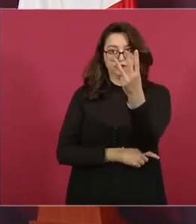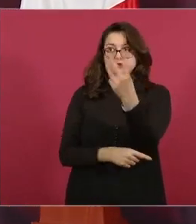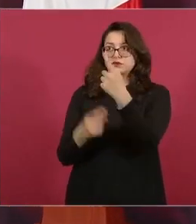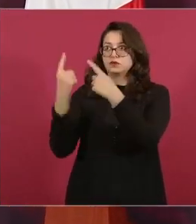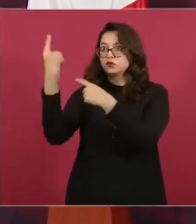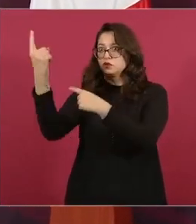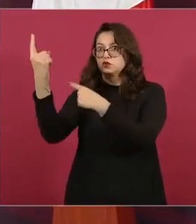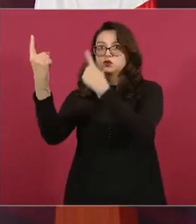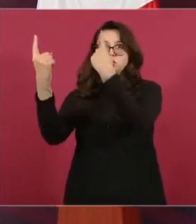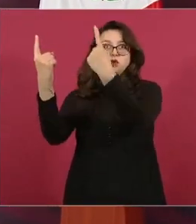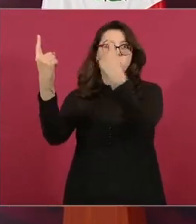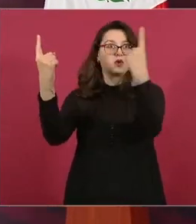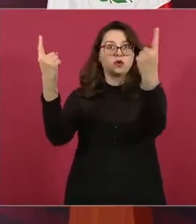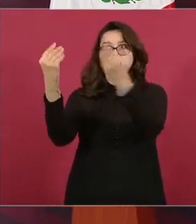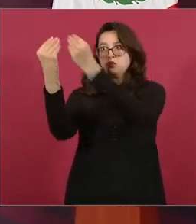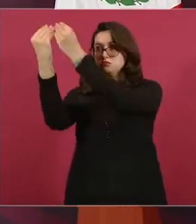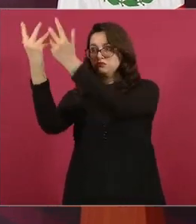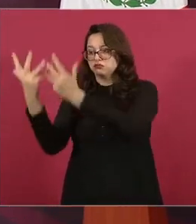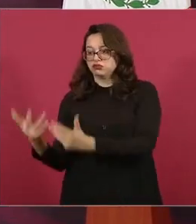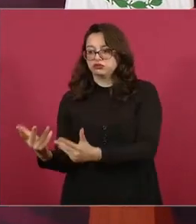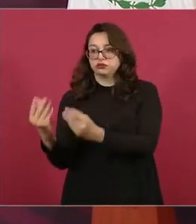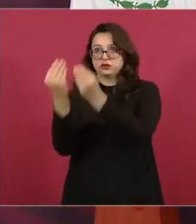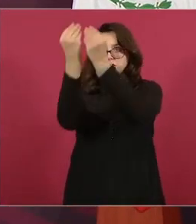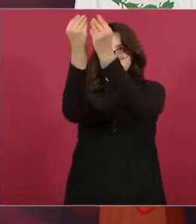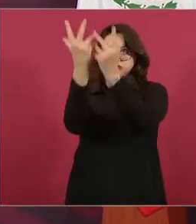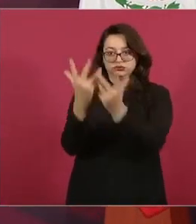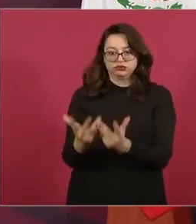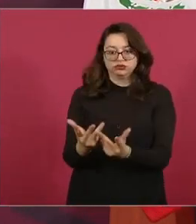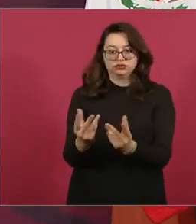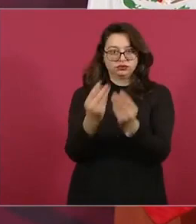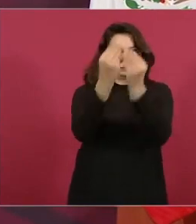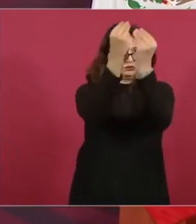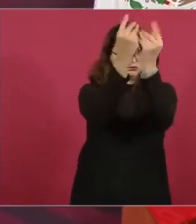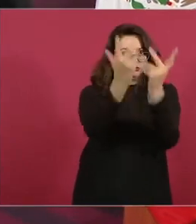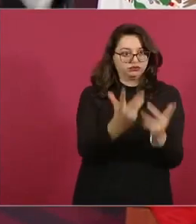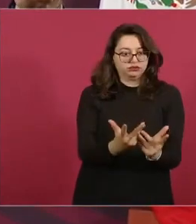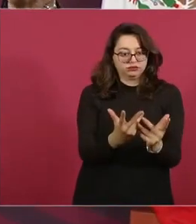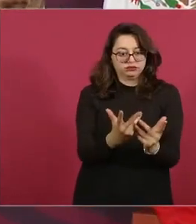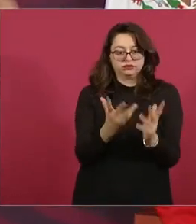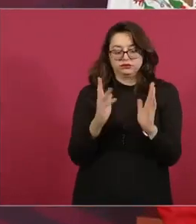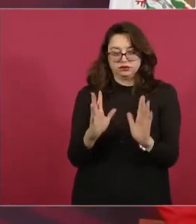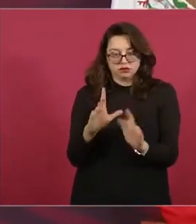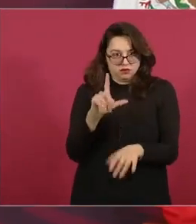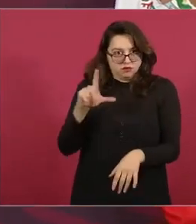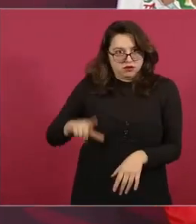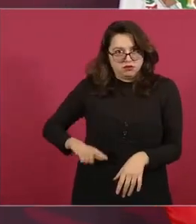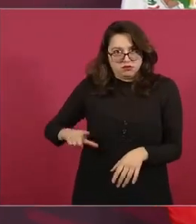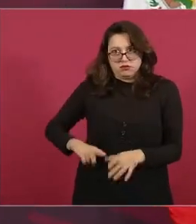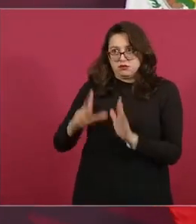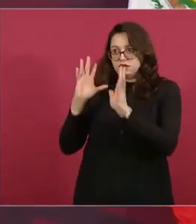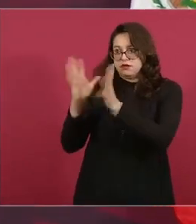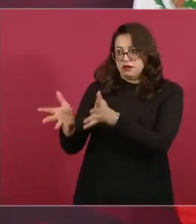¿para qué el Instituto de la Transparencia o otros institutos?